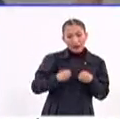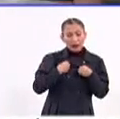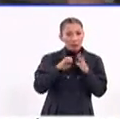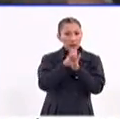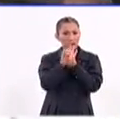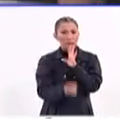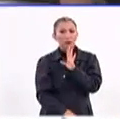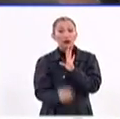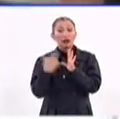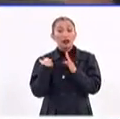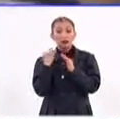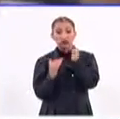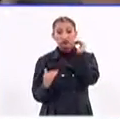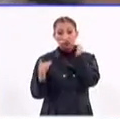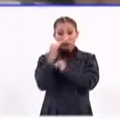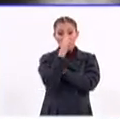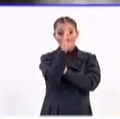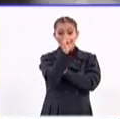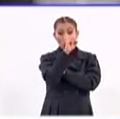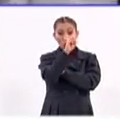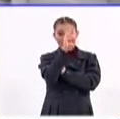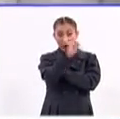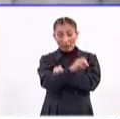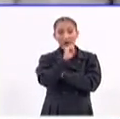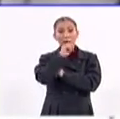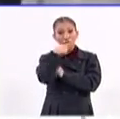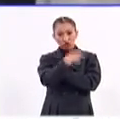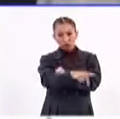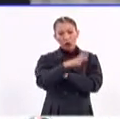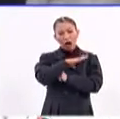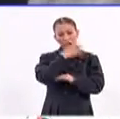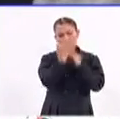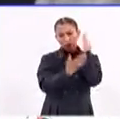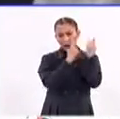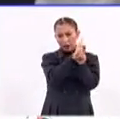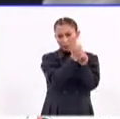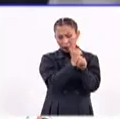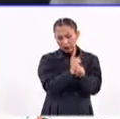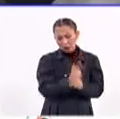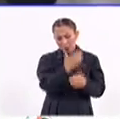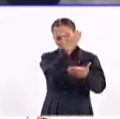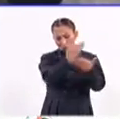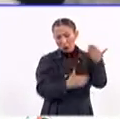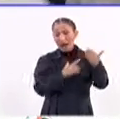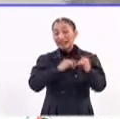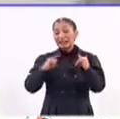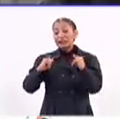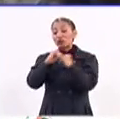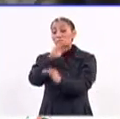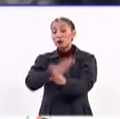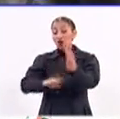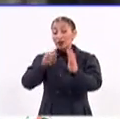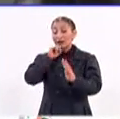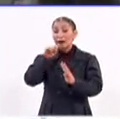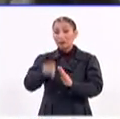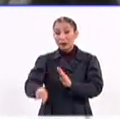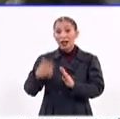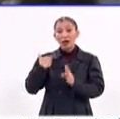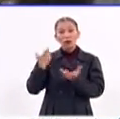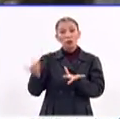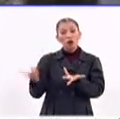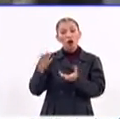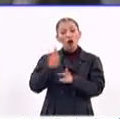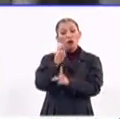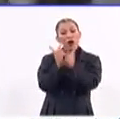Por ejemplo, la máxima casa de estudios, además de su oferta educativa, cuenta con el Instituto de Biología, que integra los departamentos